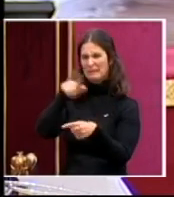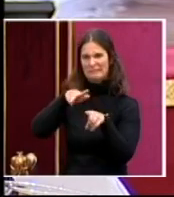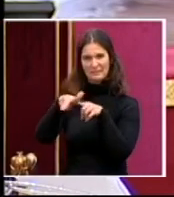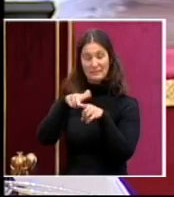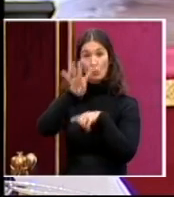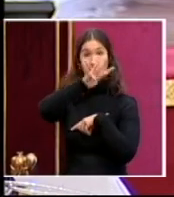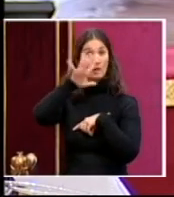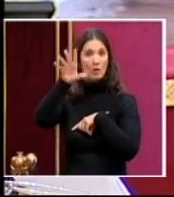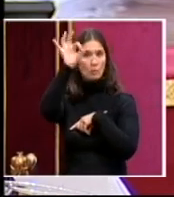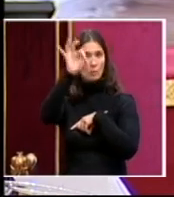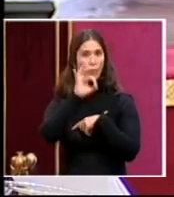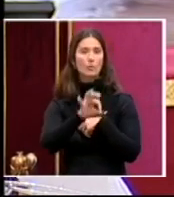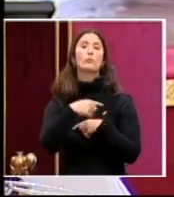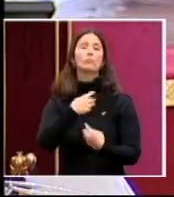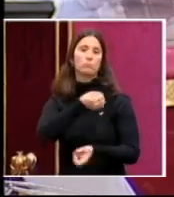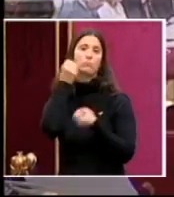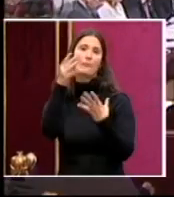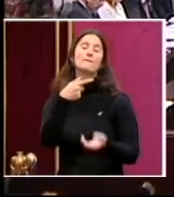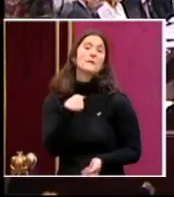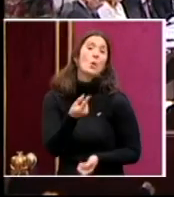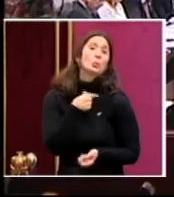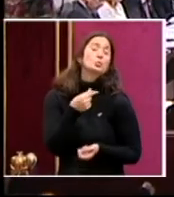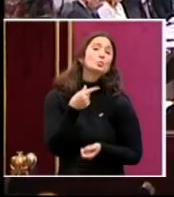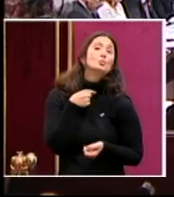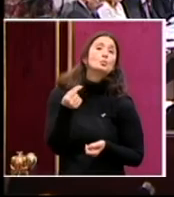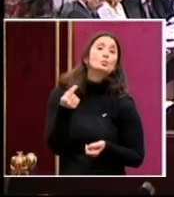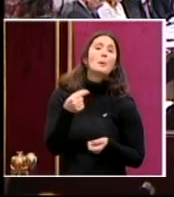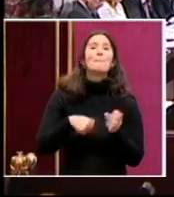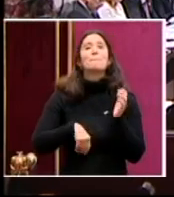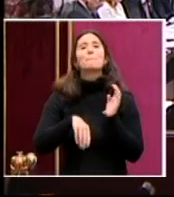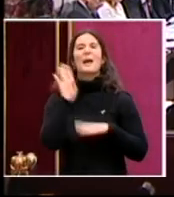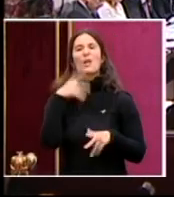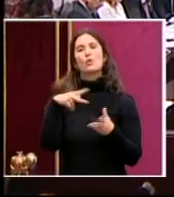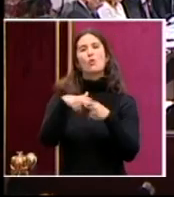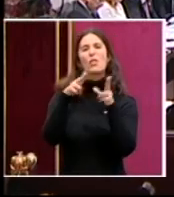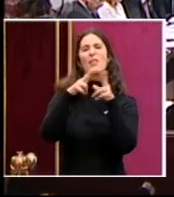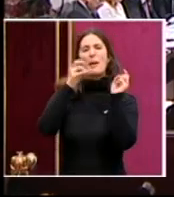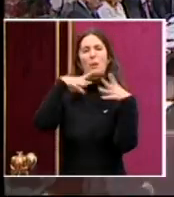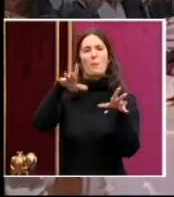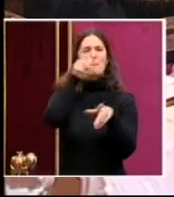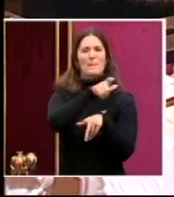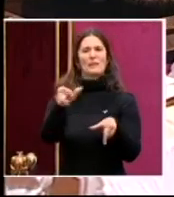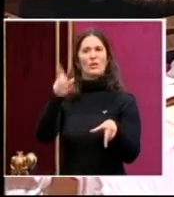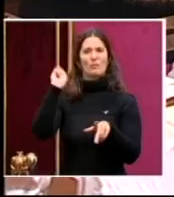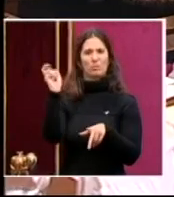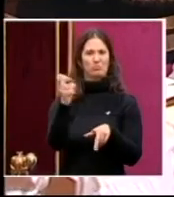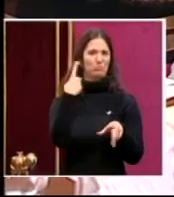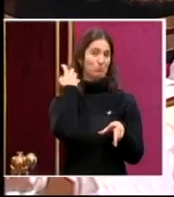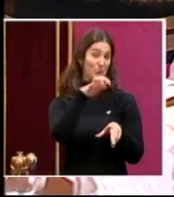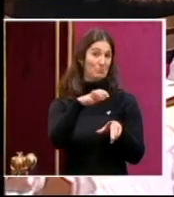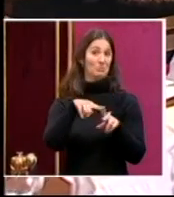El 45% declaró que le gustaría vivir en una sociedad con personas de distinto origen. De esto,